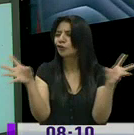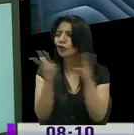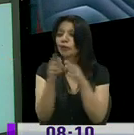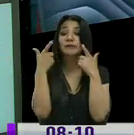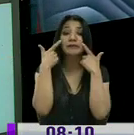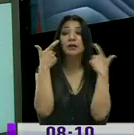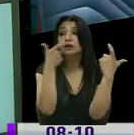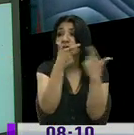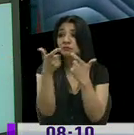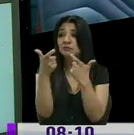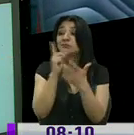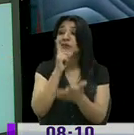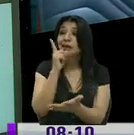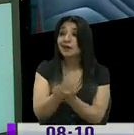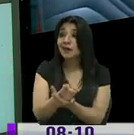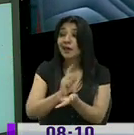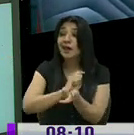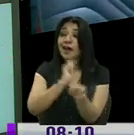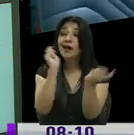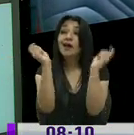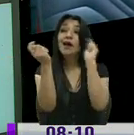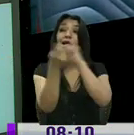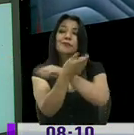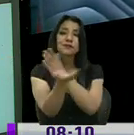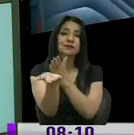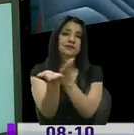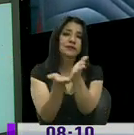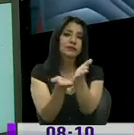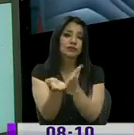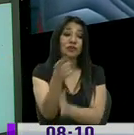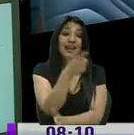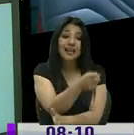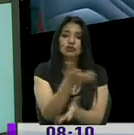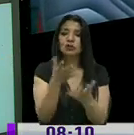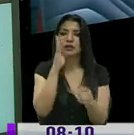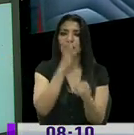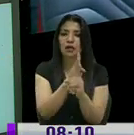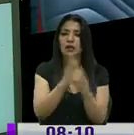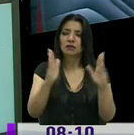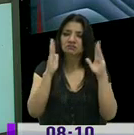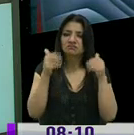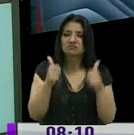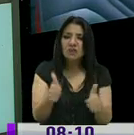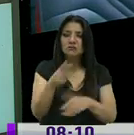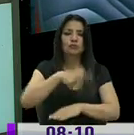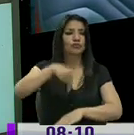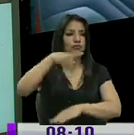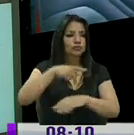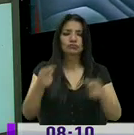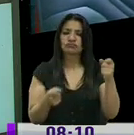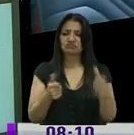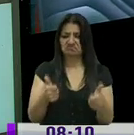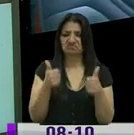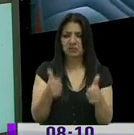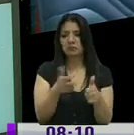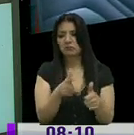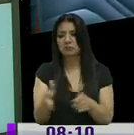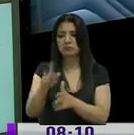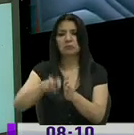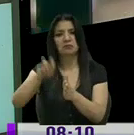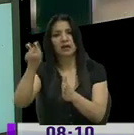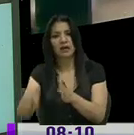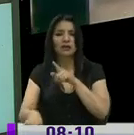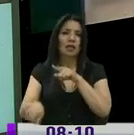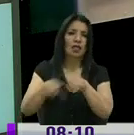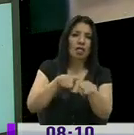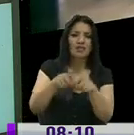que de la noche a la mañana logremos lo que tanto quiere la gente buen trato profesionalismo que padres no tienen que parar que no